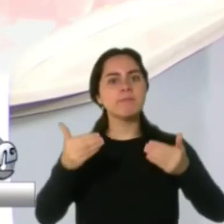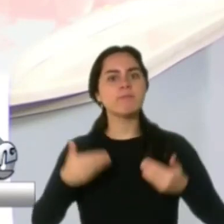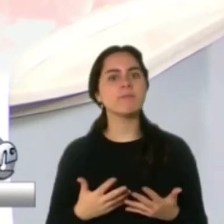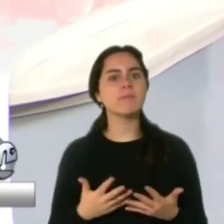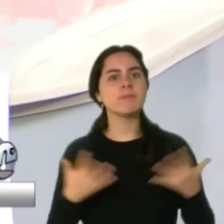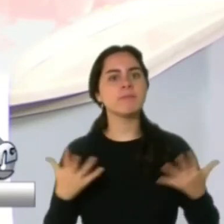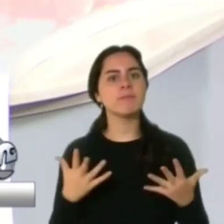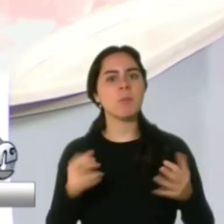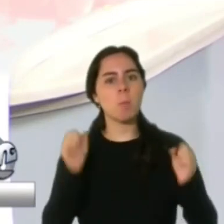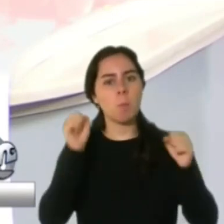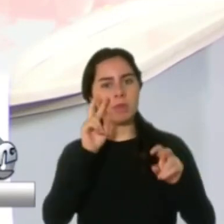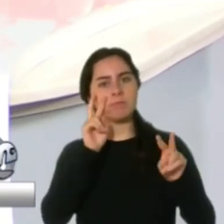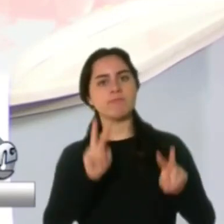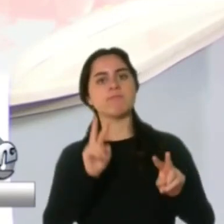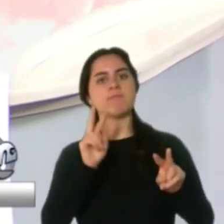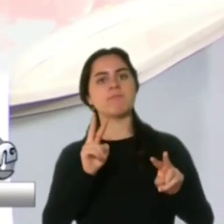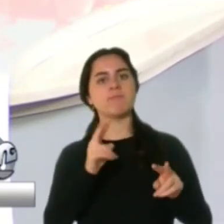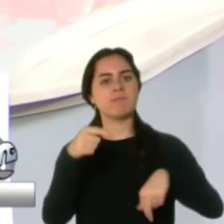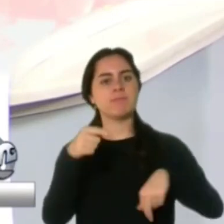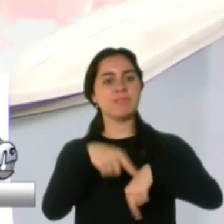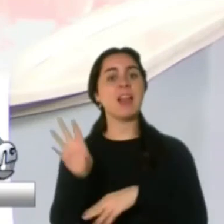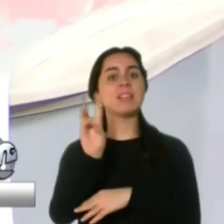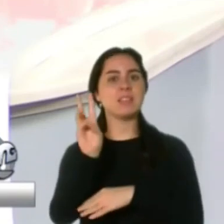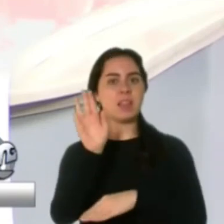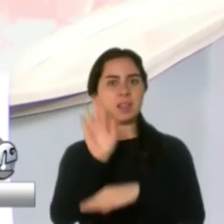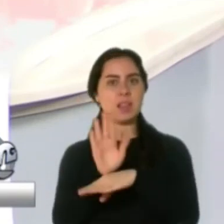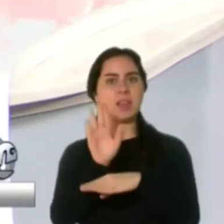que nos sintonicen y nos acompañen a las 6 de la tarde